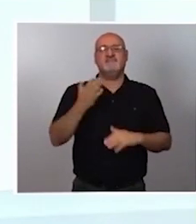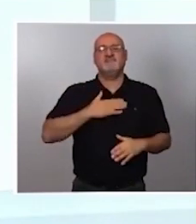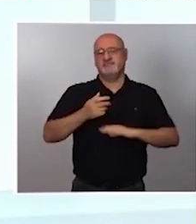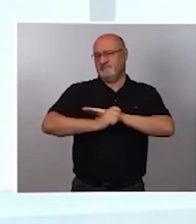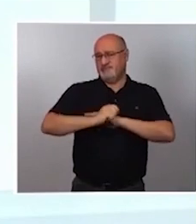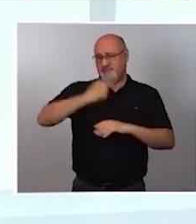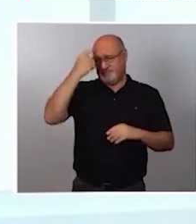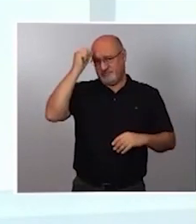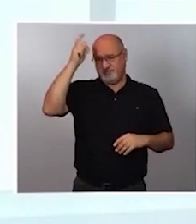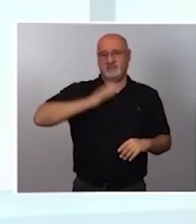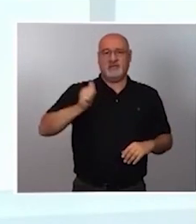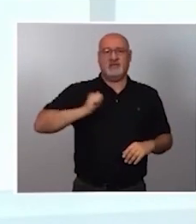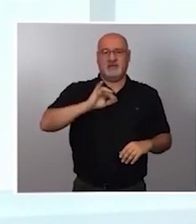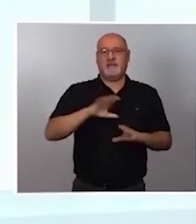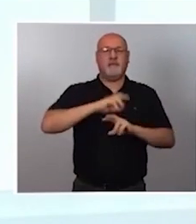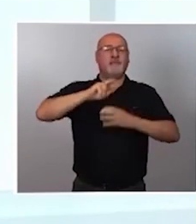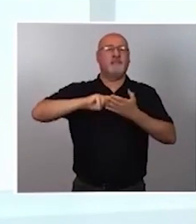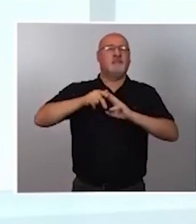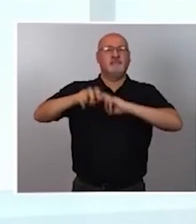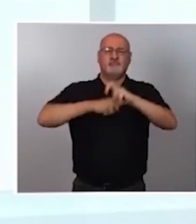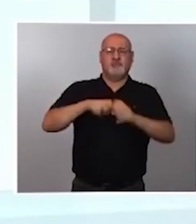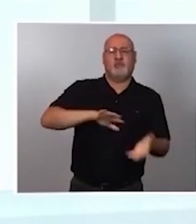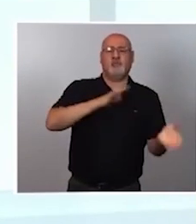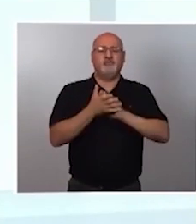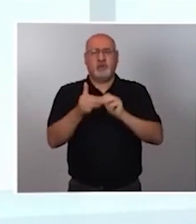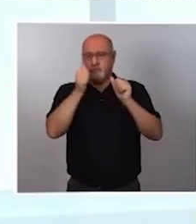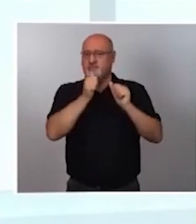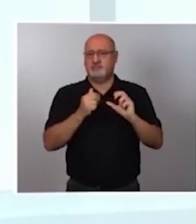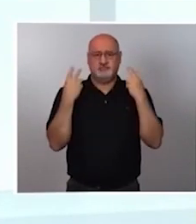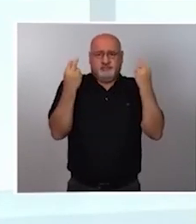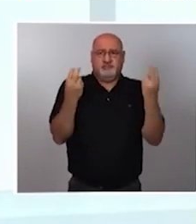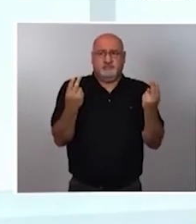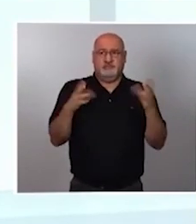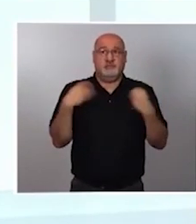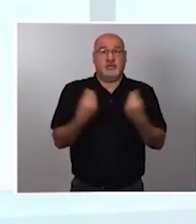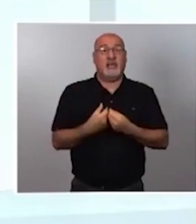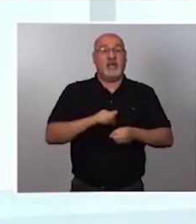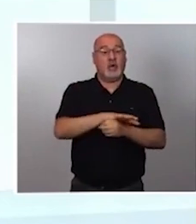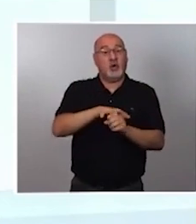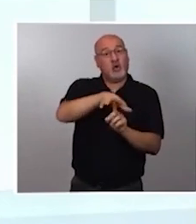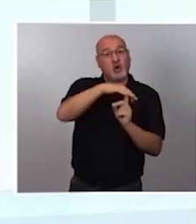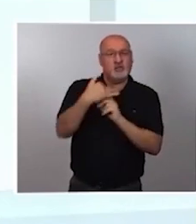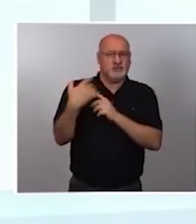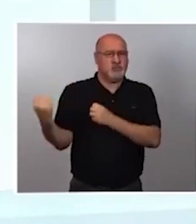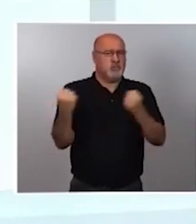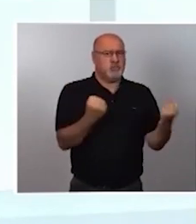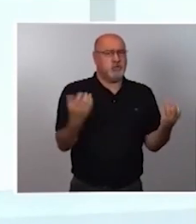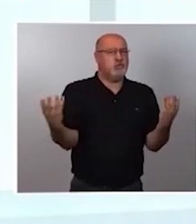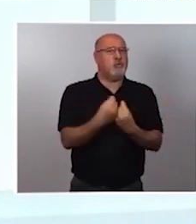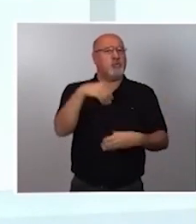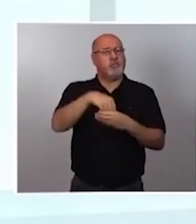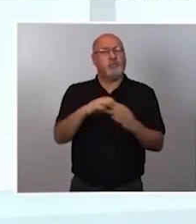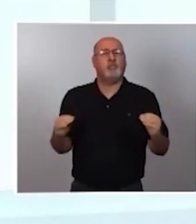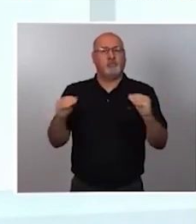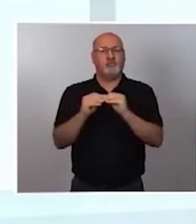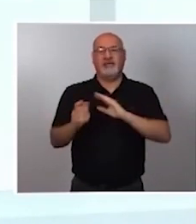de Justicia se reúnan a una ronda de contactos una vez llegan a su cargo. Así lo hizo también su predecesor en el mismo, el